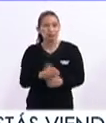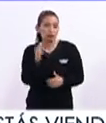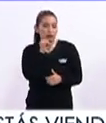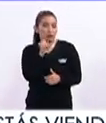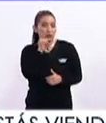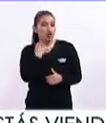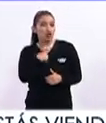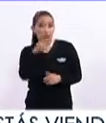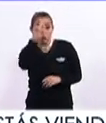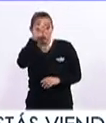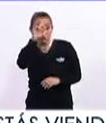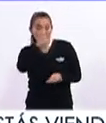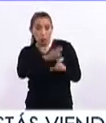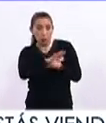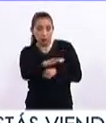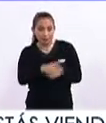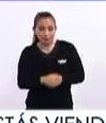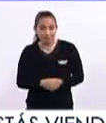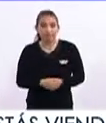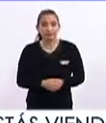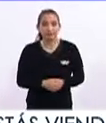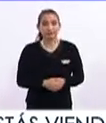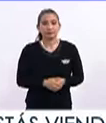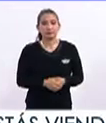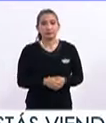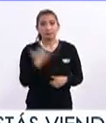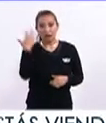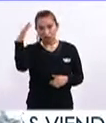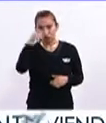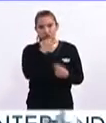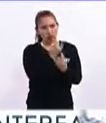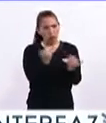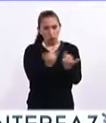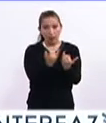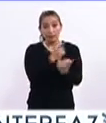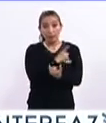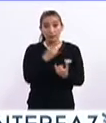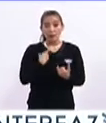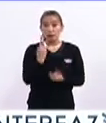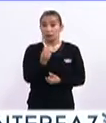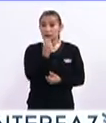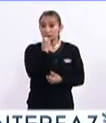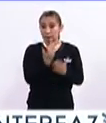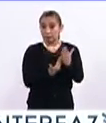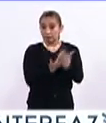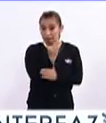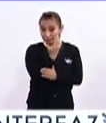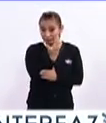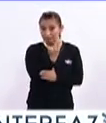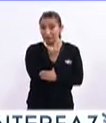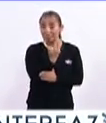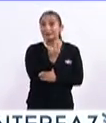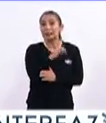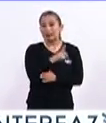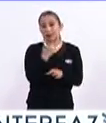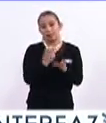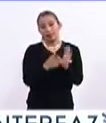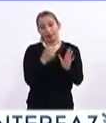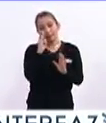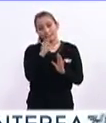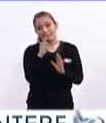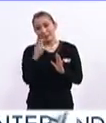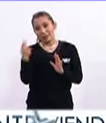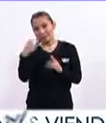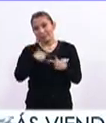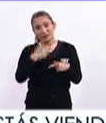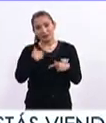siempre, lo que nosotros recomendamos es que, bueno, tanto adultos como niños siempre debemos de desayunar, y lo que pasa mucho, lo que vemos mucho